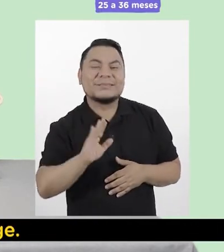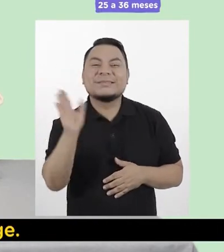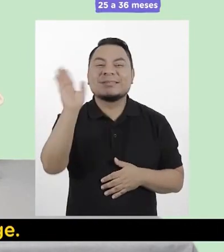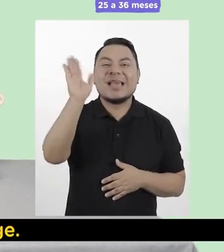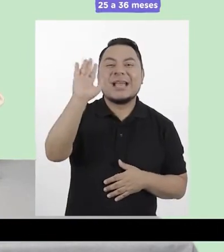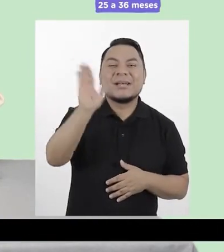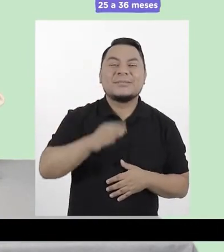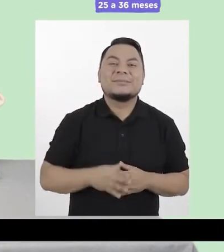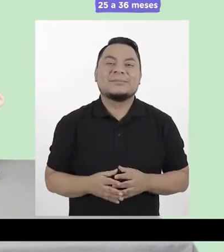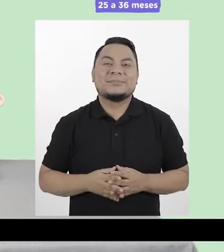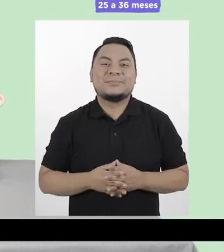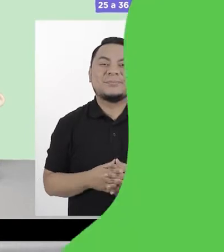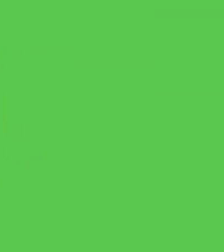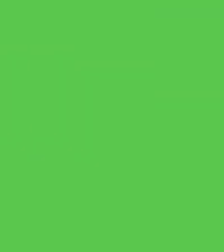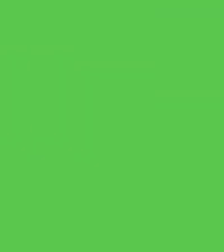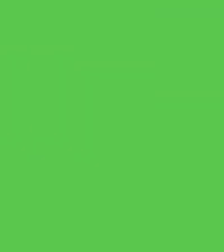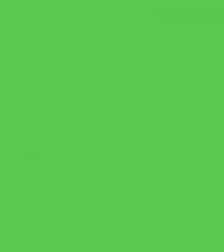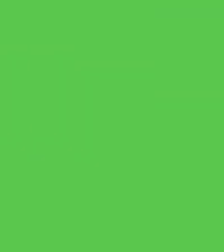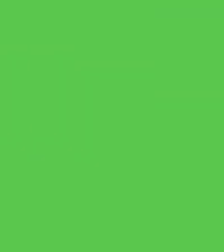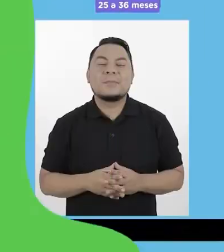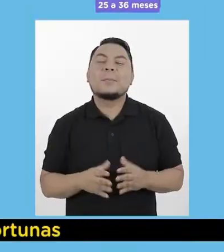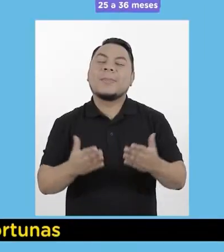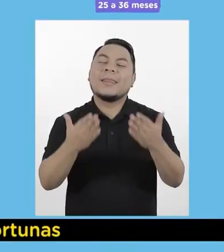¡Despídete, Jorge! ¡Chao!